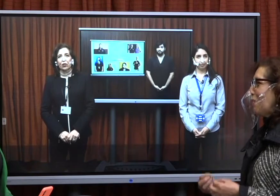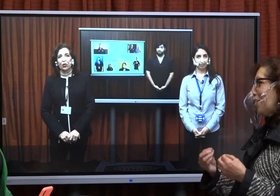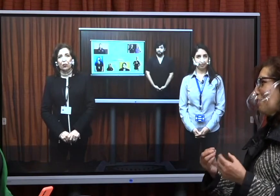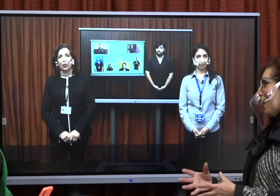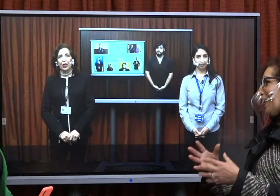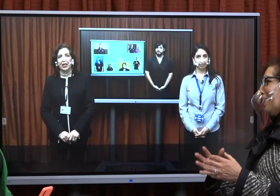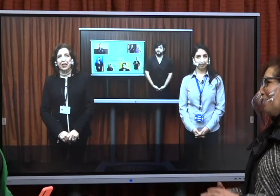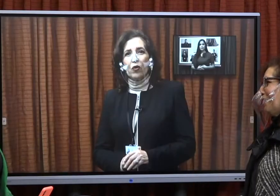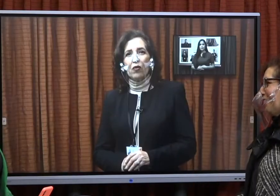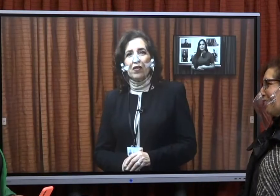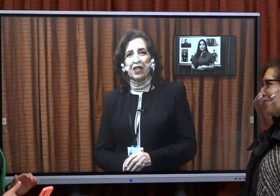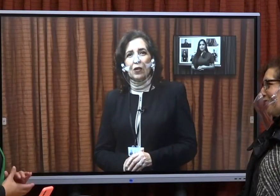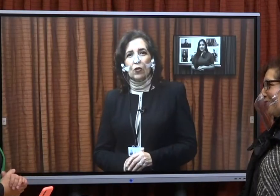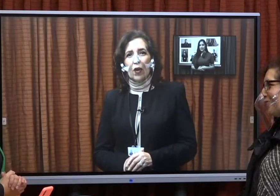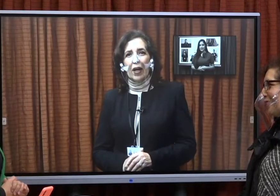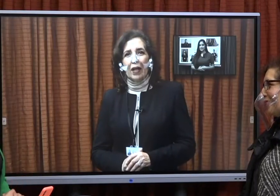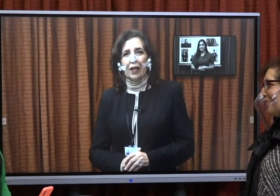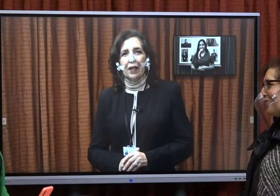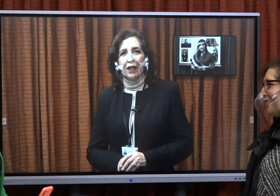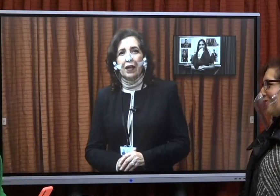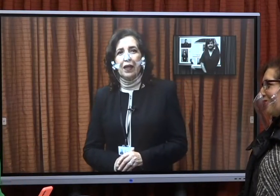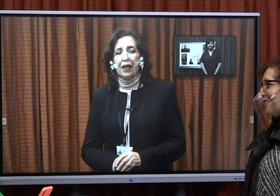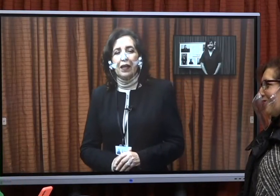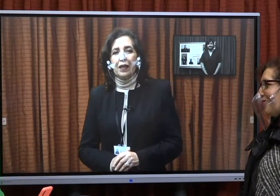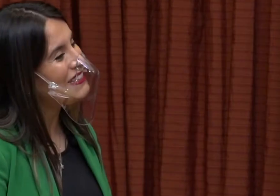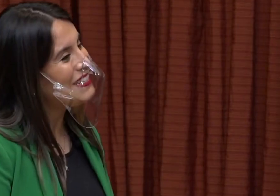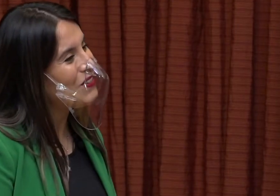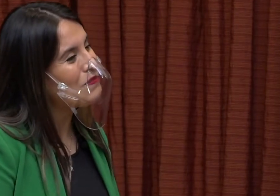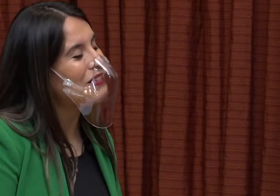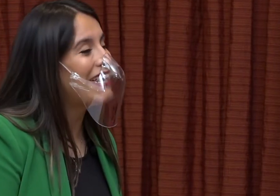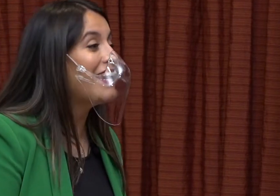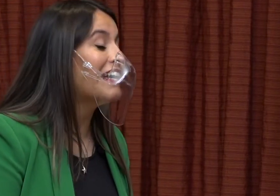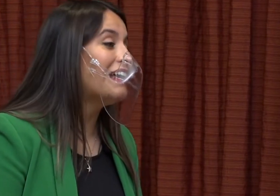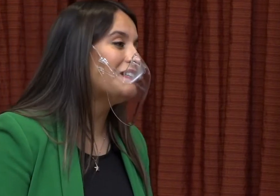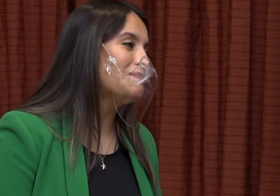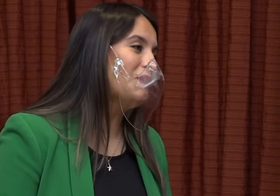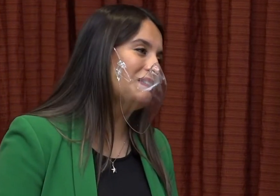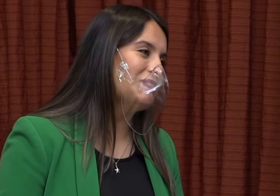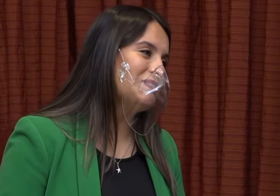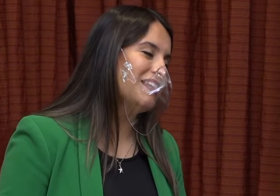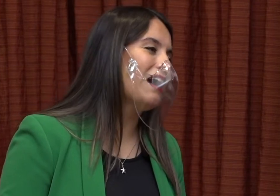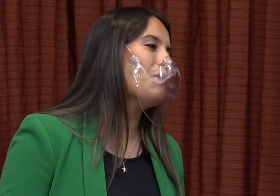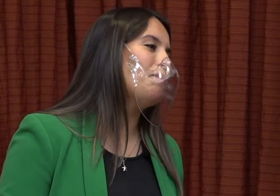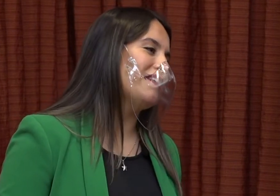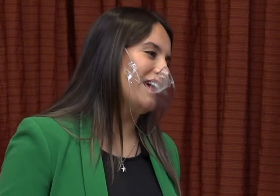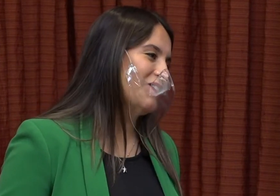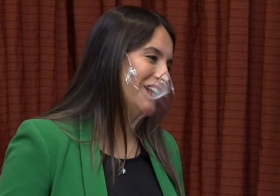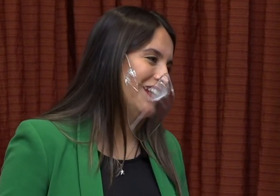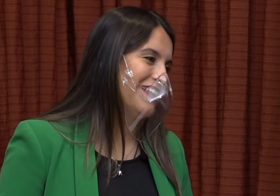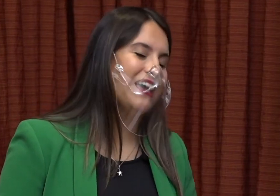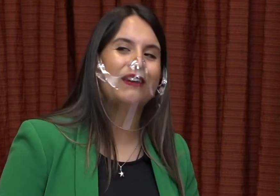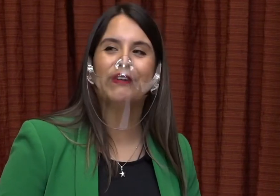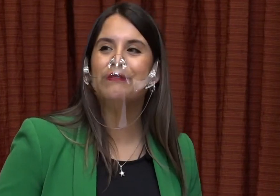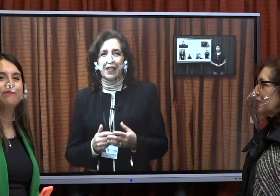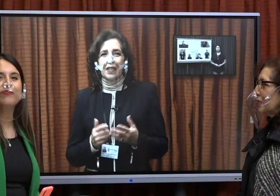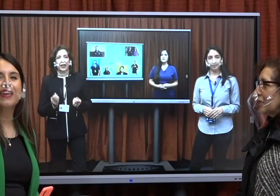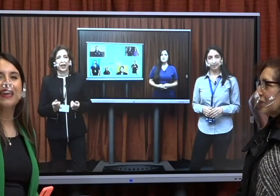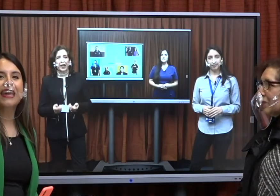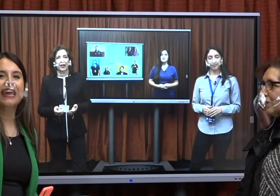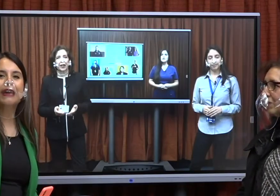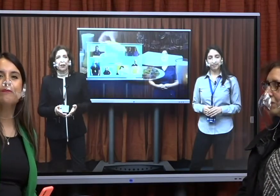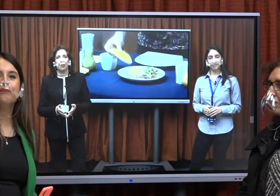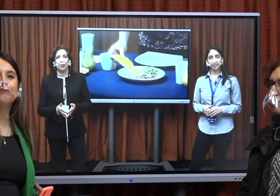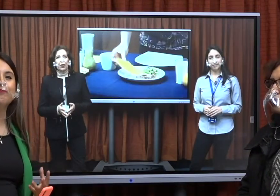hiper pagada. Muy bien. Bien, señora Mónica, le agradecemos entonces acompañarnos en el día de hoy